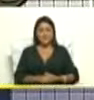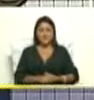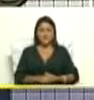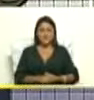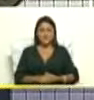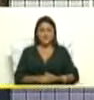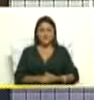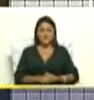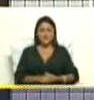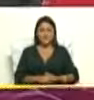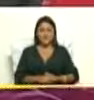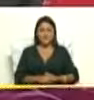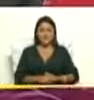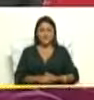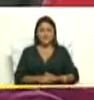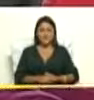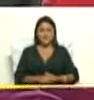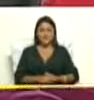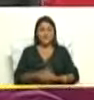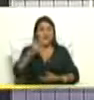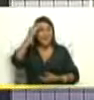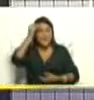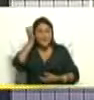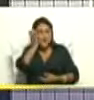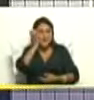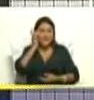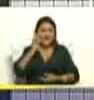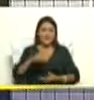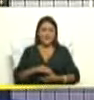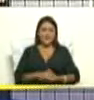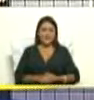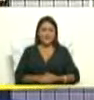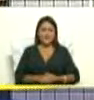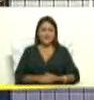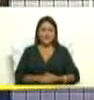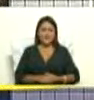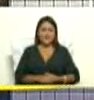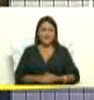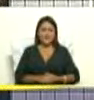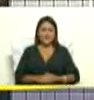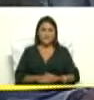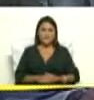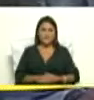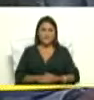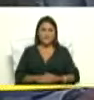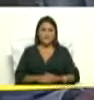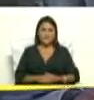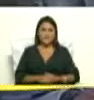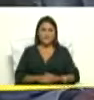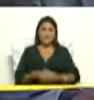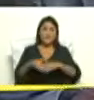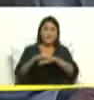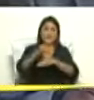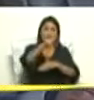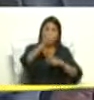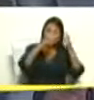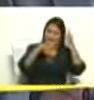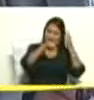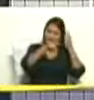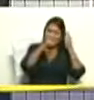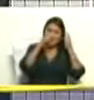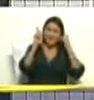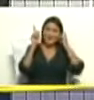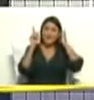bueno Ricardo Menéndez ministro de Chávez todavía es ministro en el gobierno Wilmar Castro